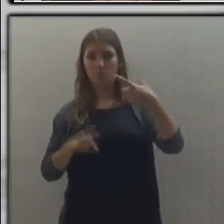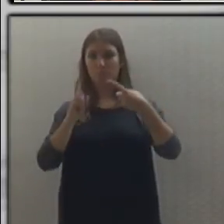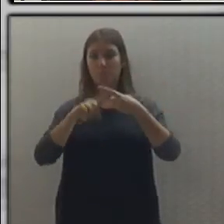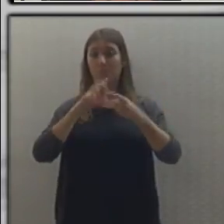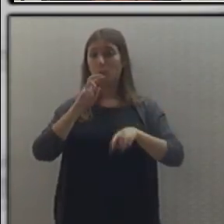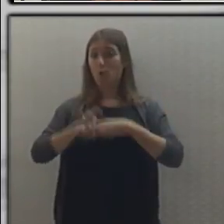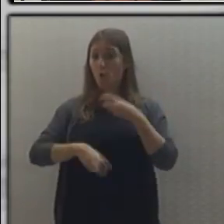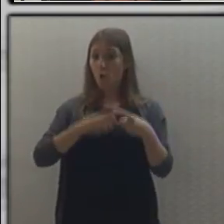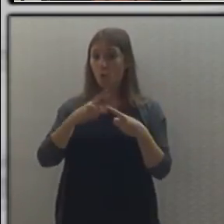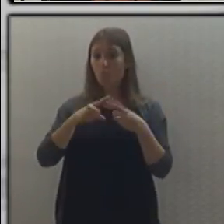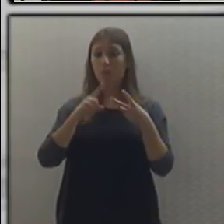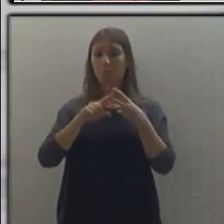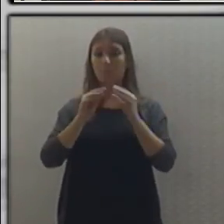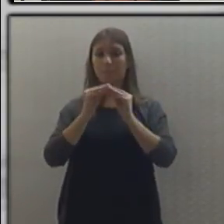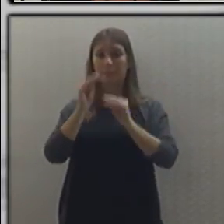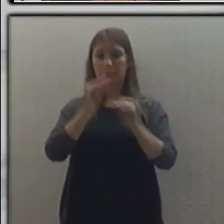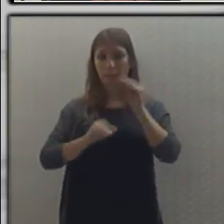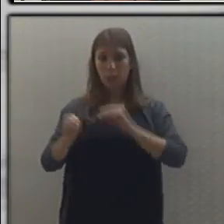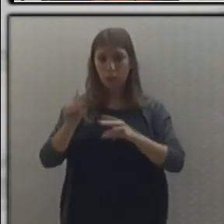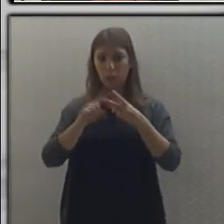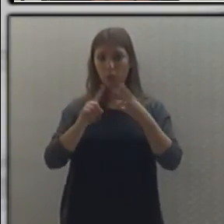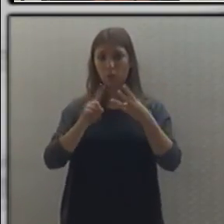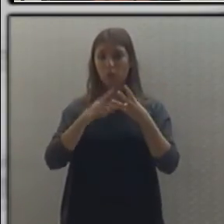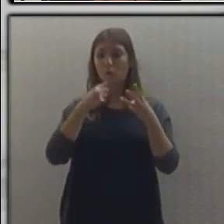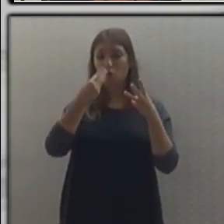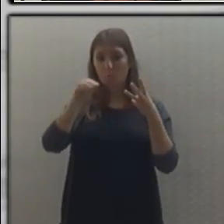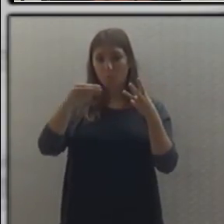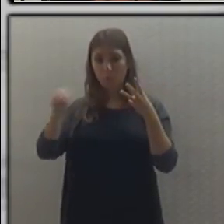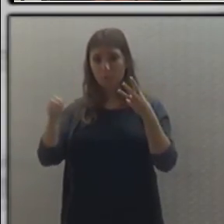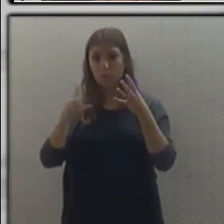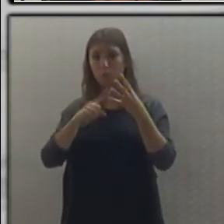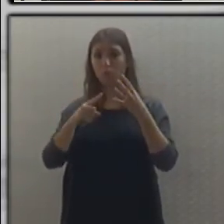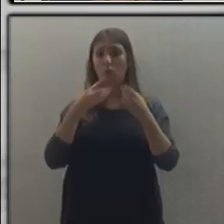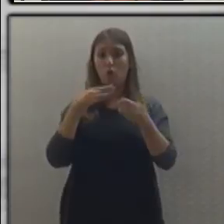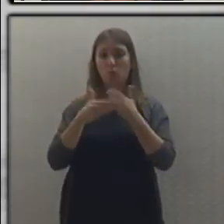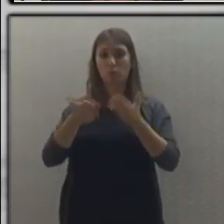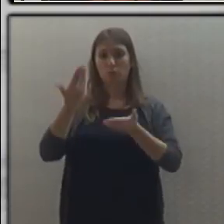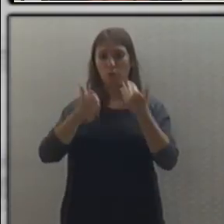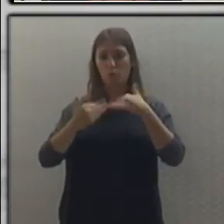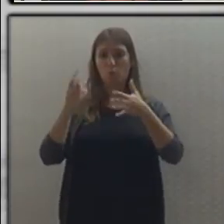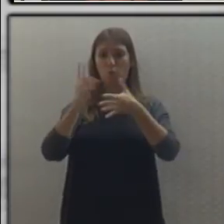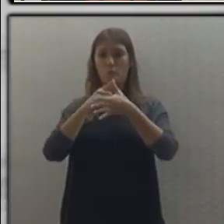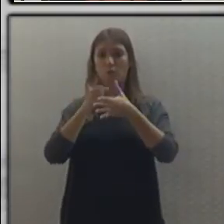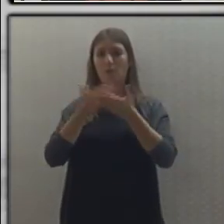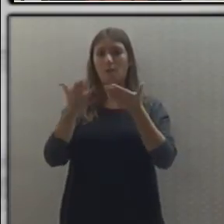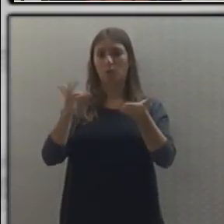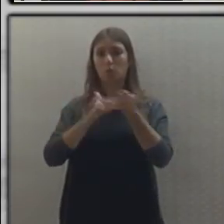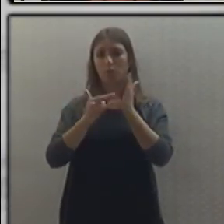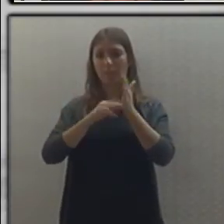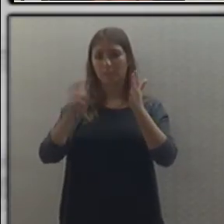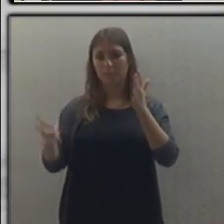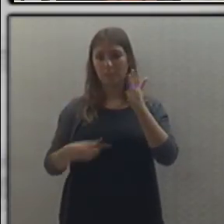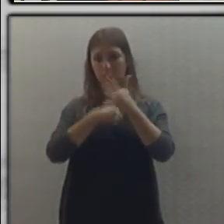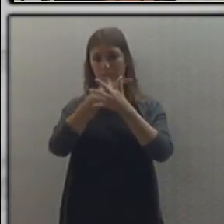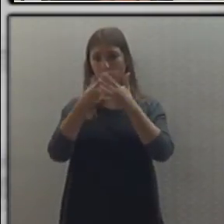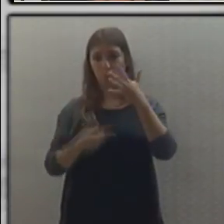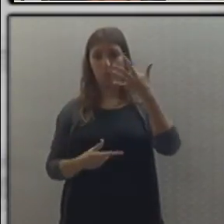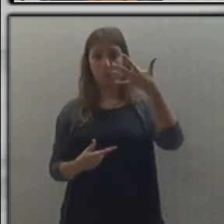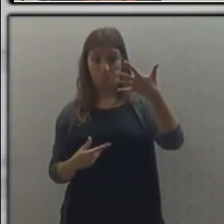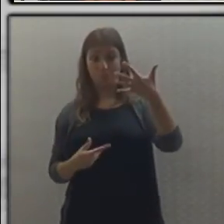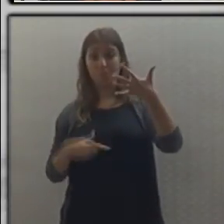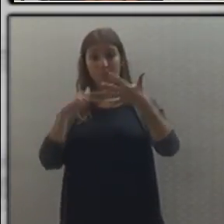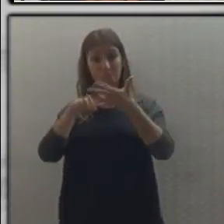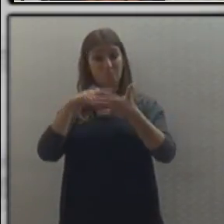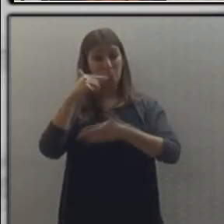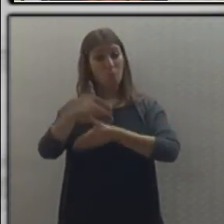obra, de instalaciones, complementos de uso, eliminación de obstáculos y colocación de ayudas técnicas. Todo este